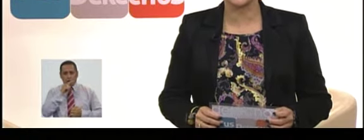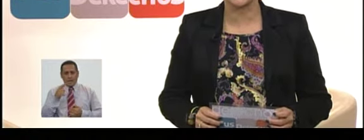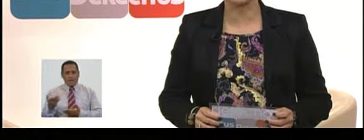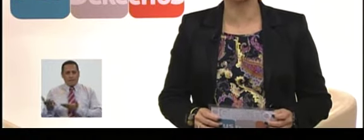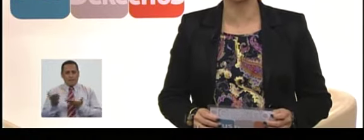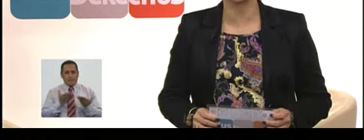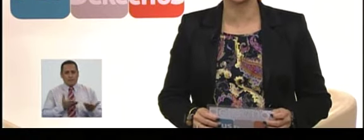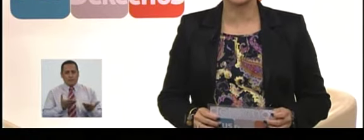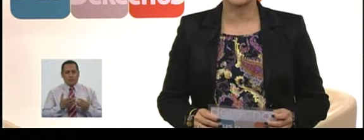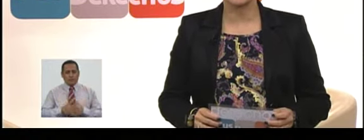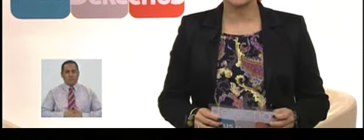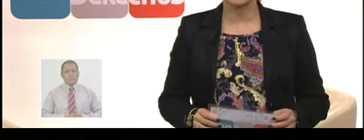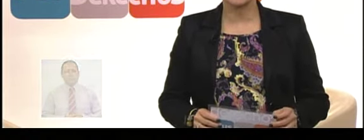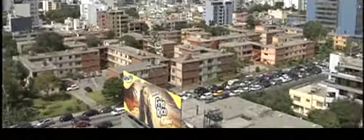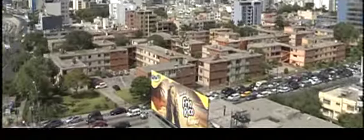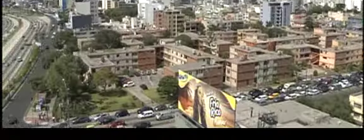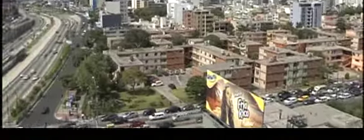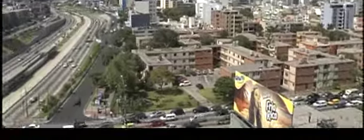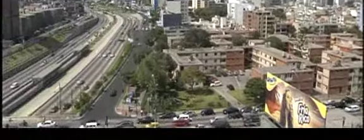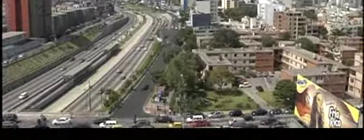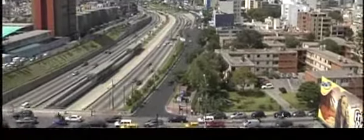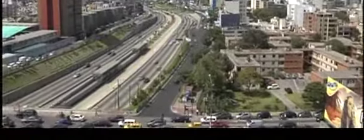Soy Rocío aliaga Bienvenidos